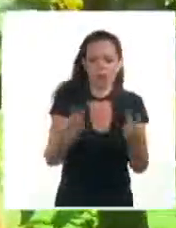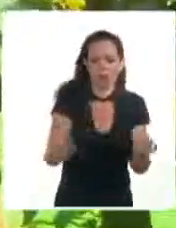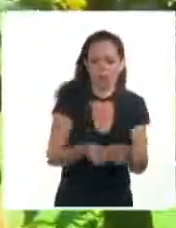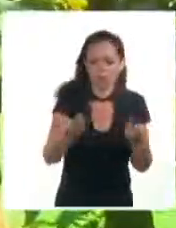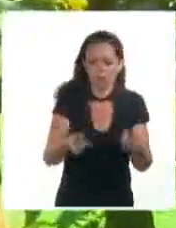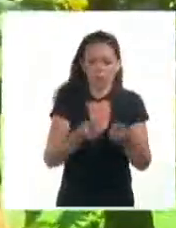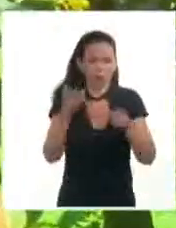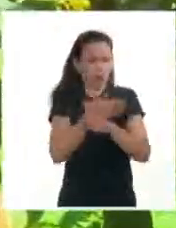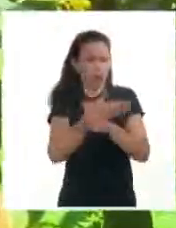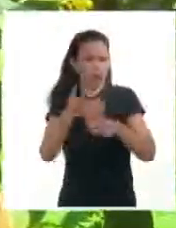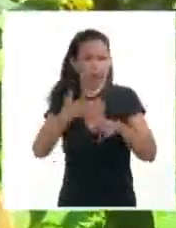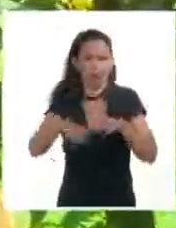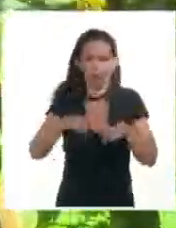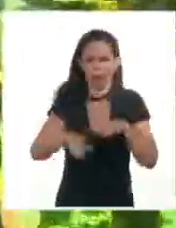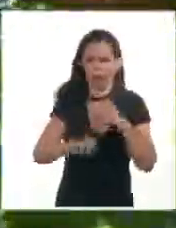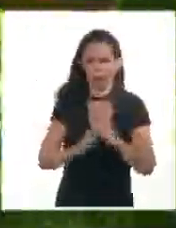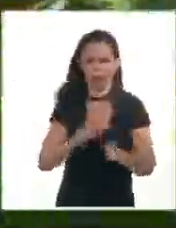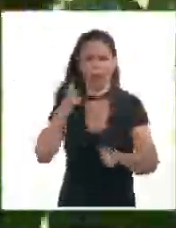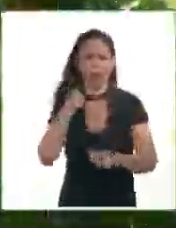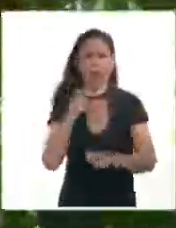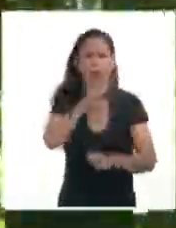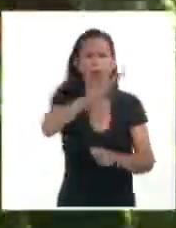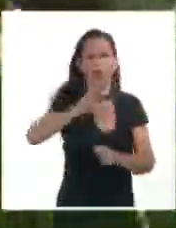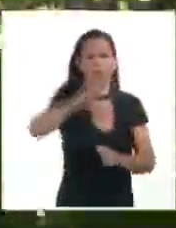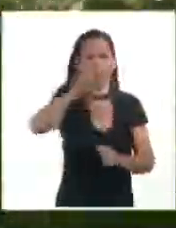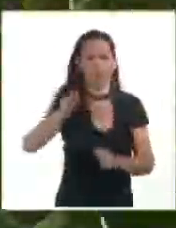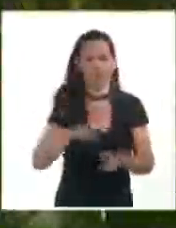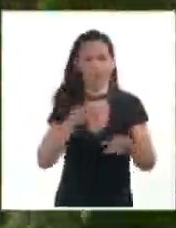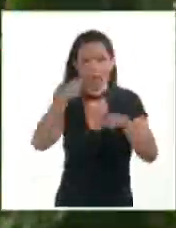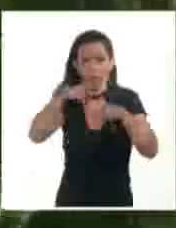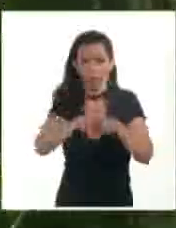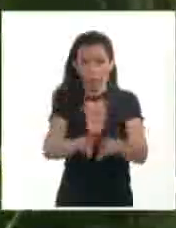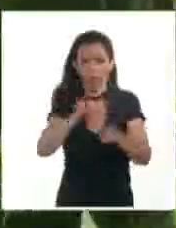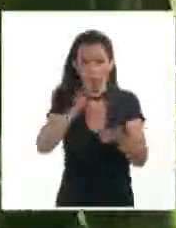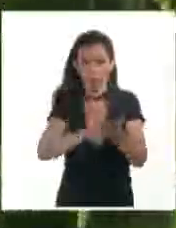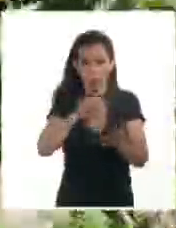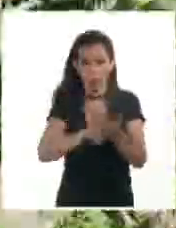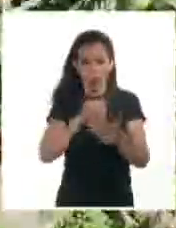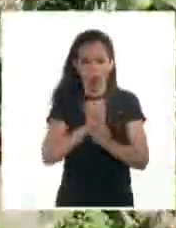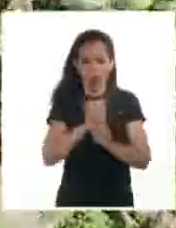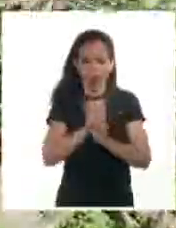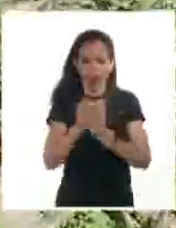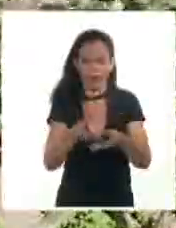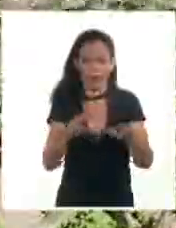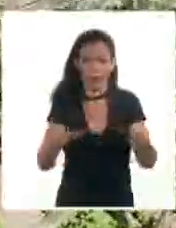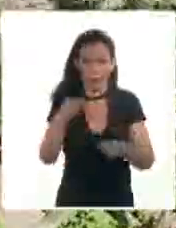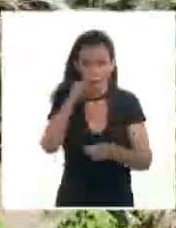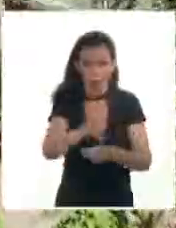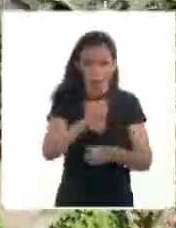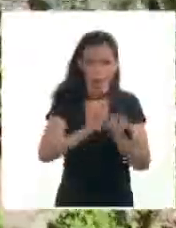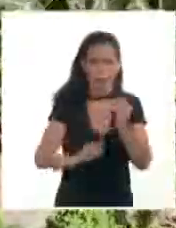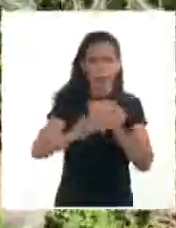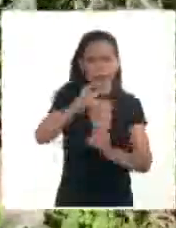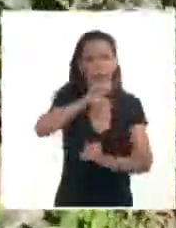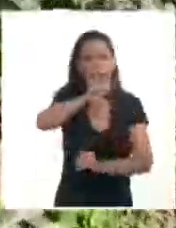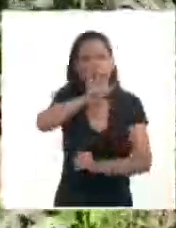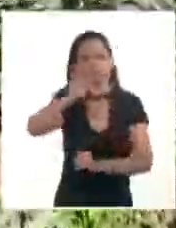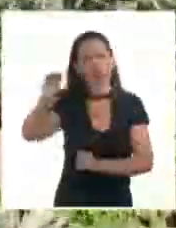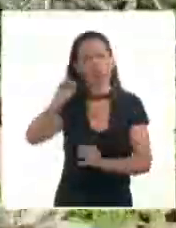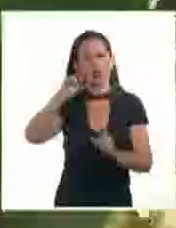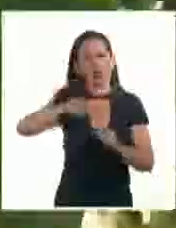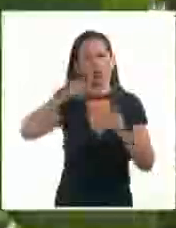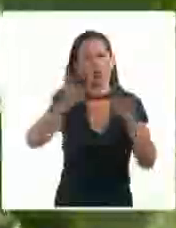quehacer en estas tierras, que trabaja junto a su padre. Durante la etapa nos confirma que el aporte hoy supera las 400 toneladas de